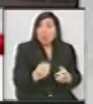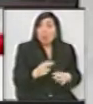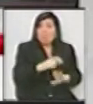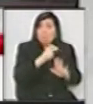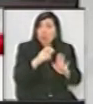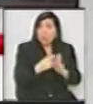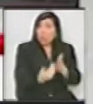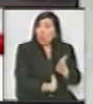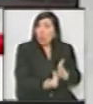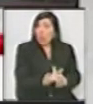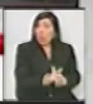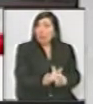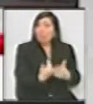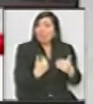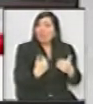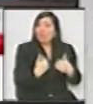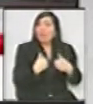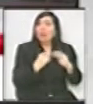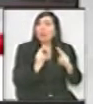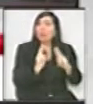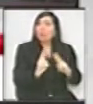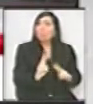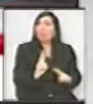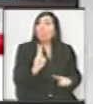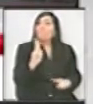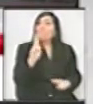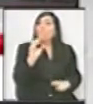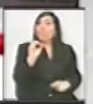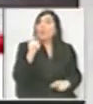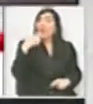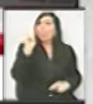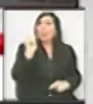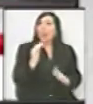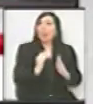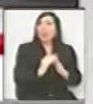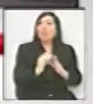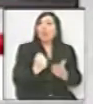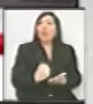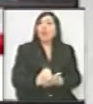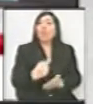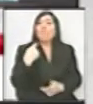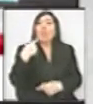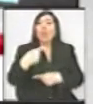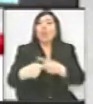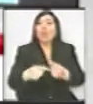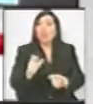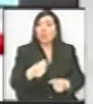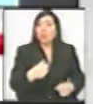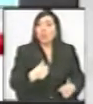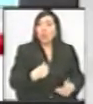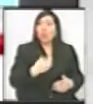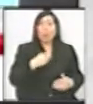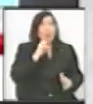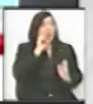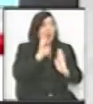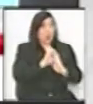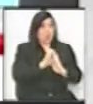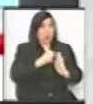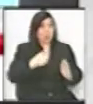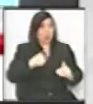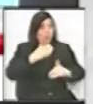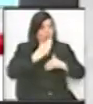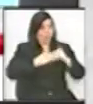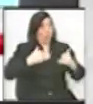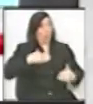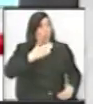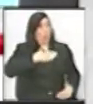un proyecto nuevo tiene que contemplar 20 por ciento para vivienda social es decir si yo soy un constructor y tengo